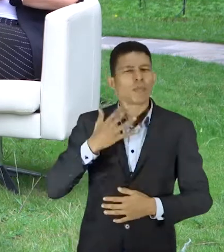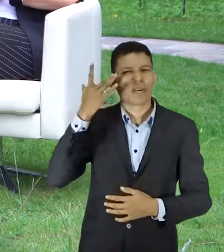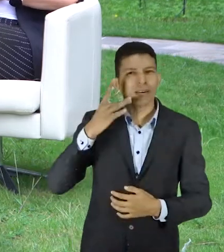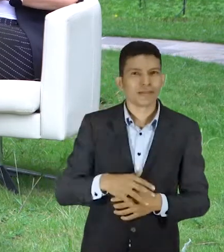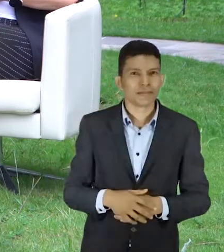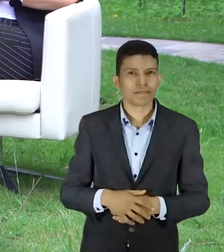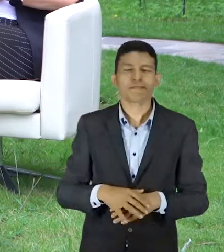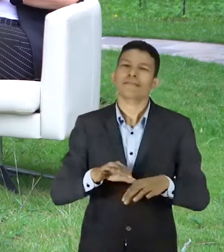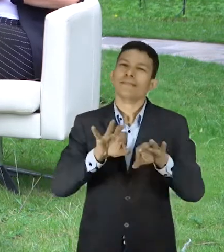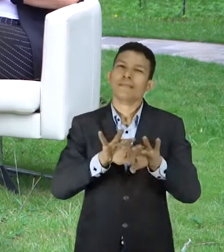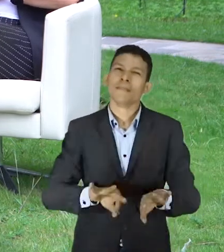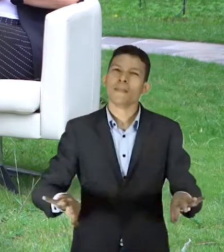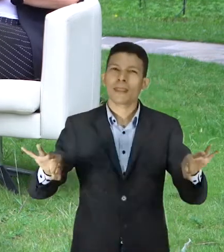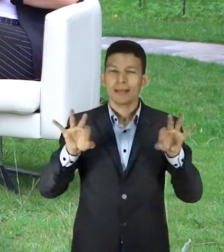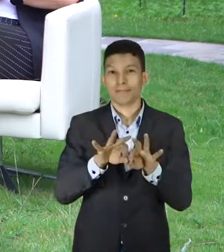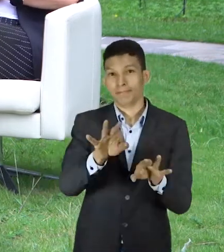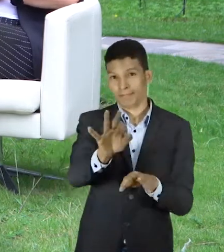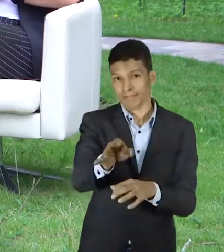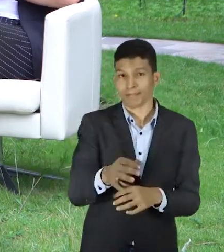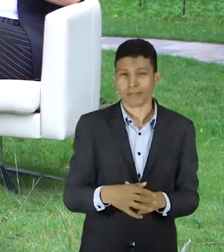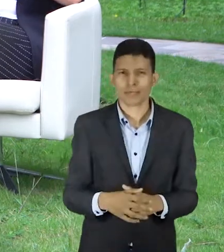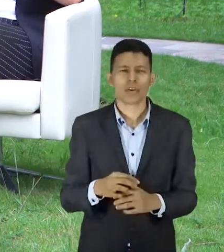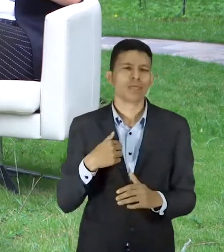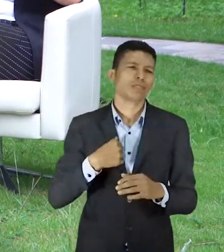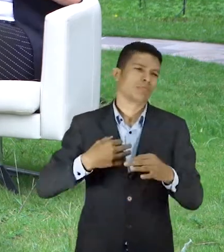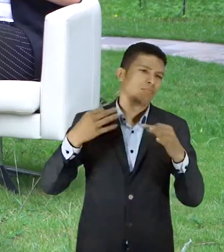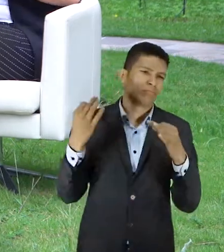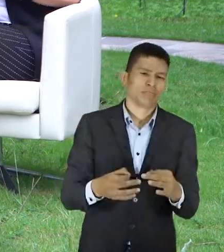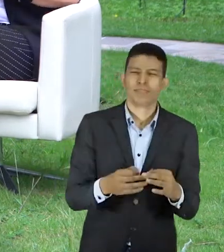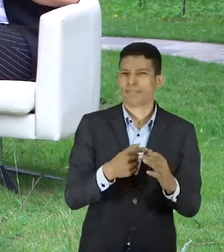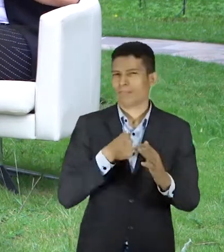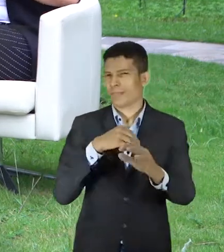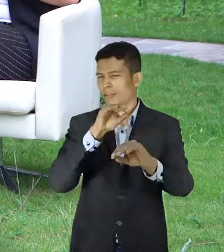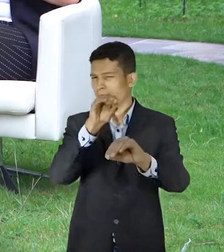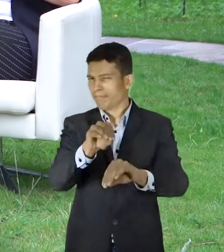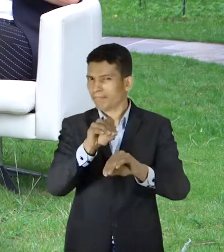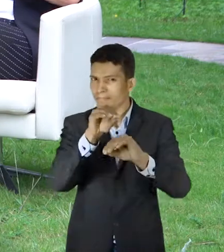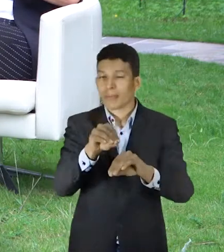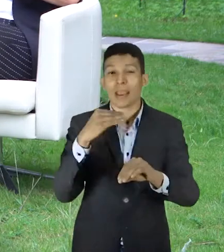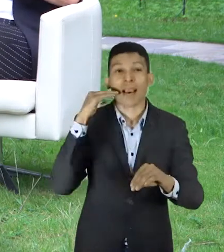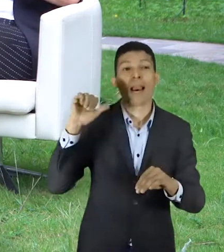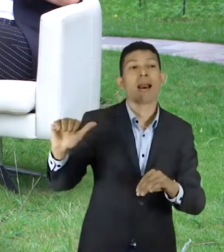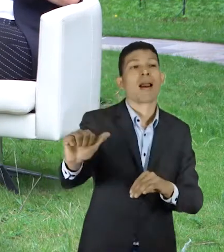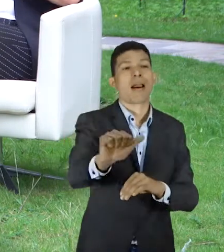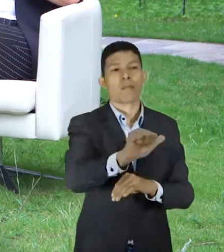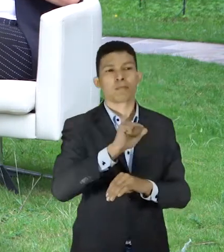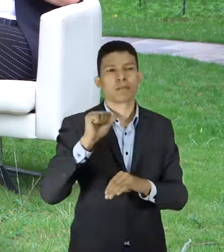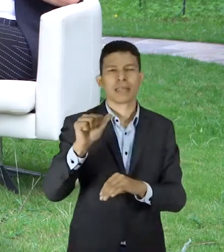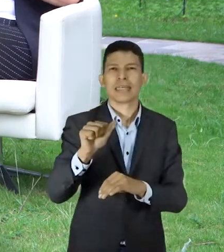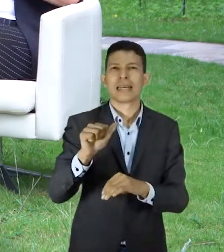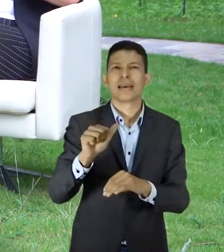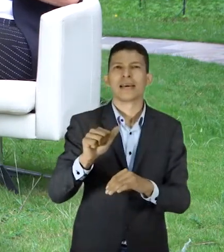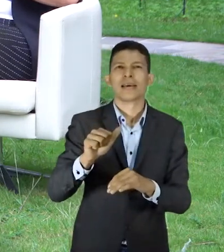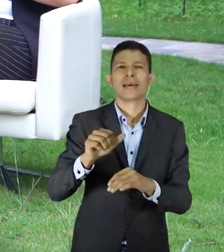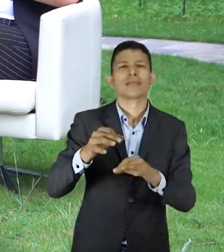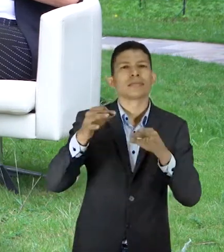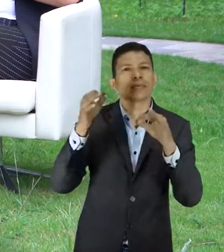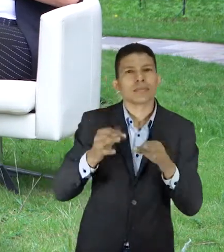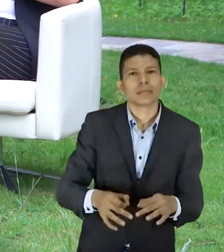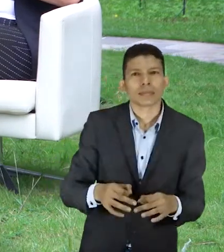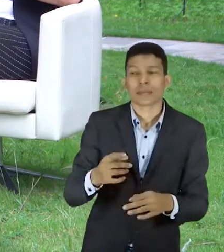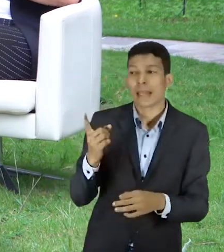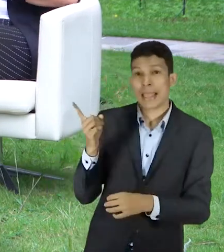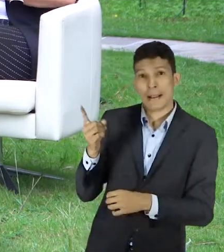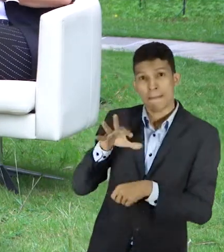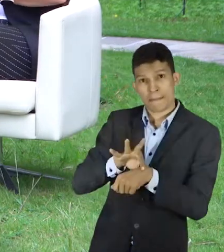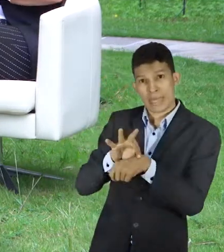Sientan confianza. Si su médico les dice, espérate un poco, todavía no es tiempo de hacerte tu